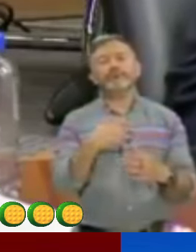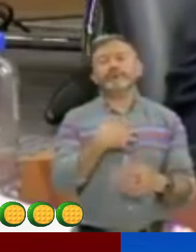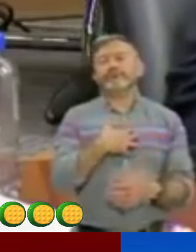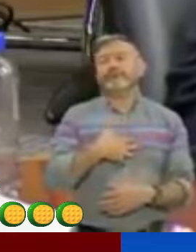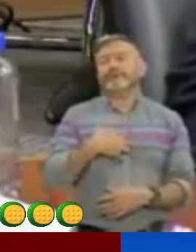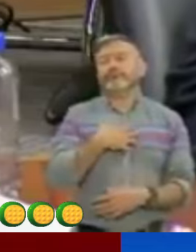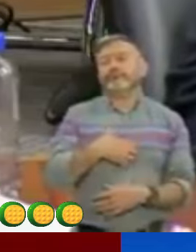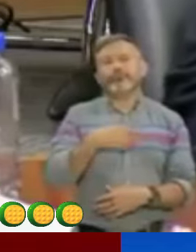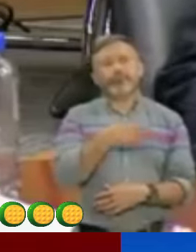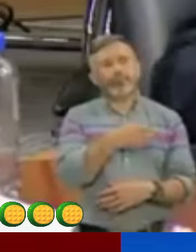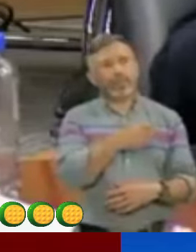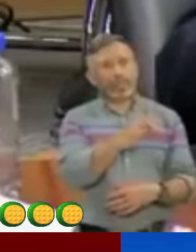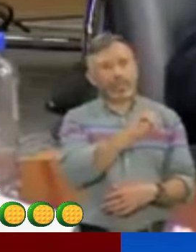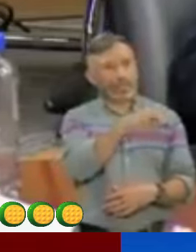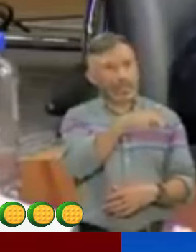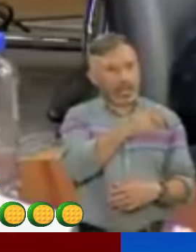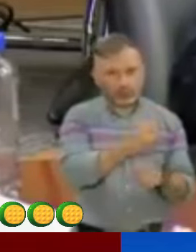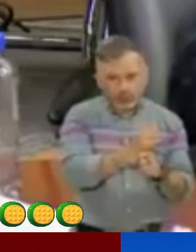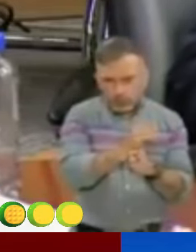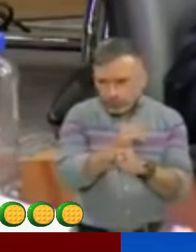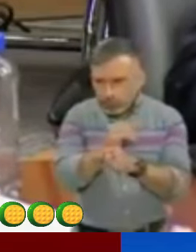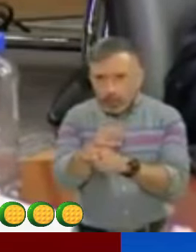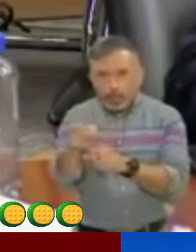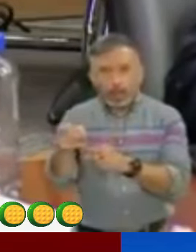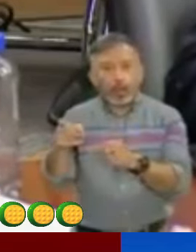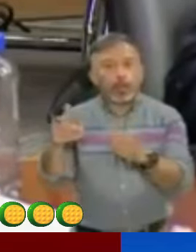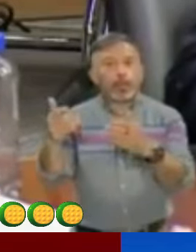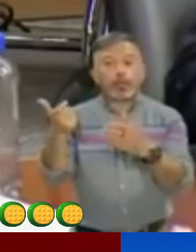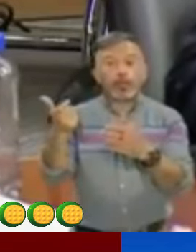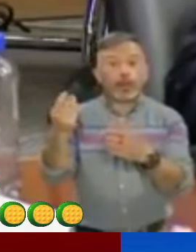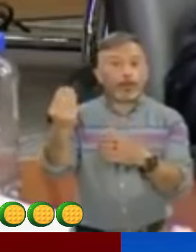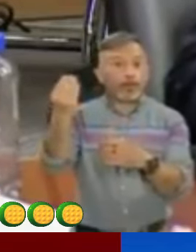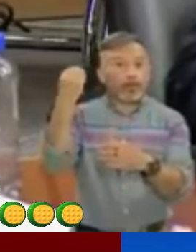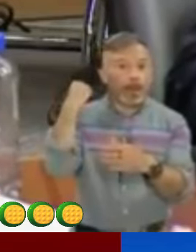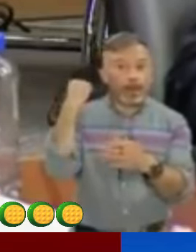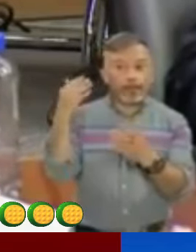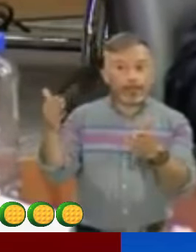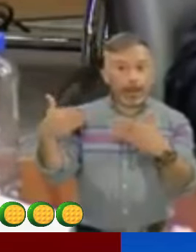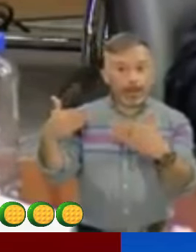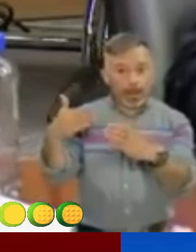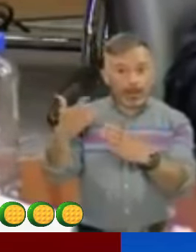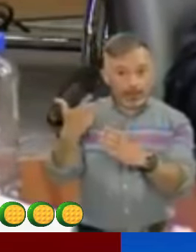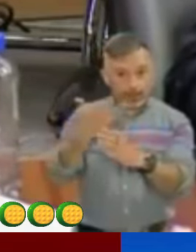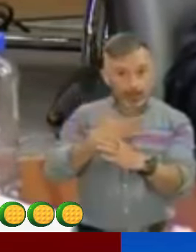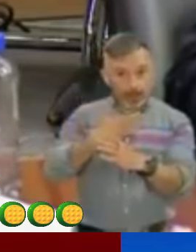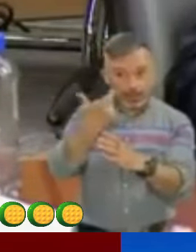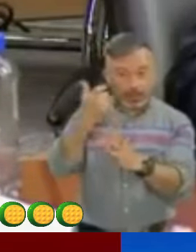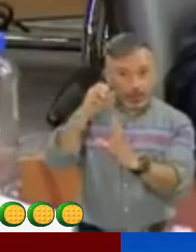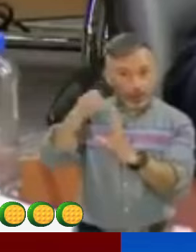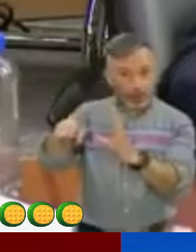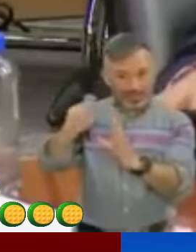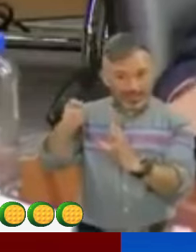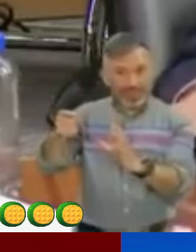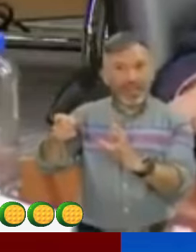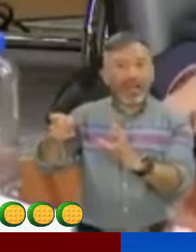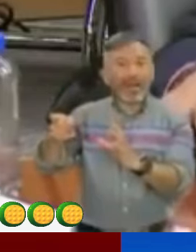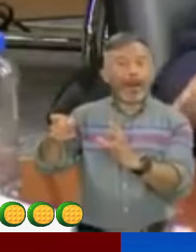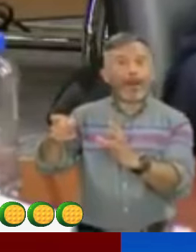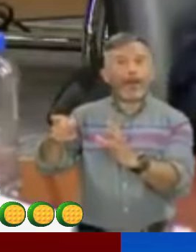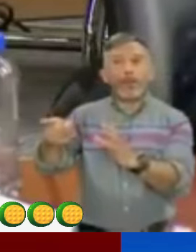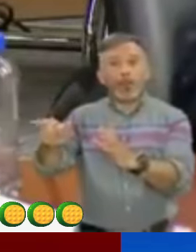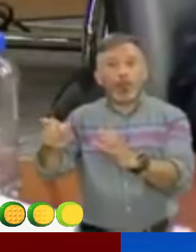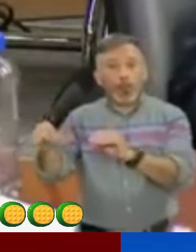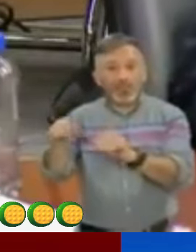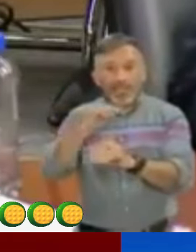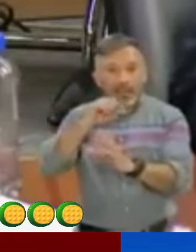en Panamá? Esta resolución no significa que el dinero no se movió, ni que la instrucción no